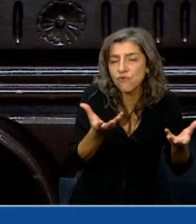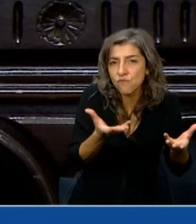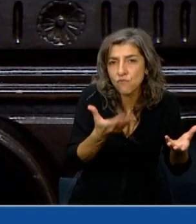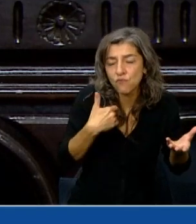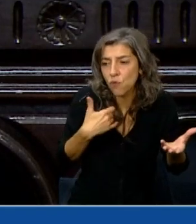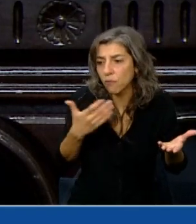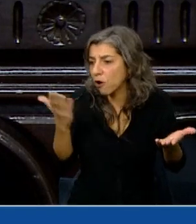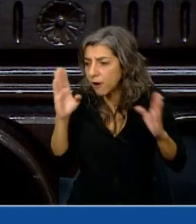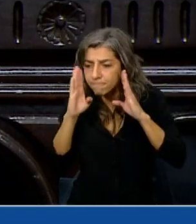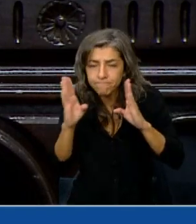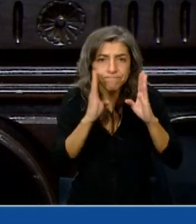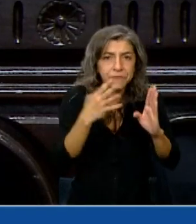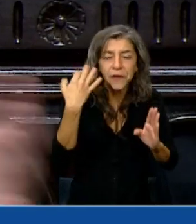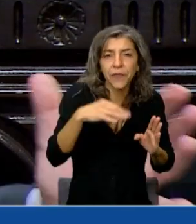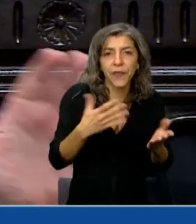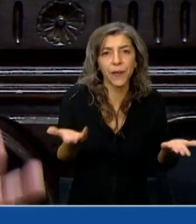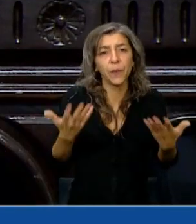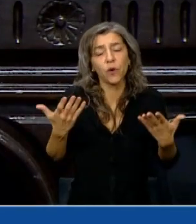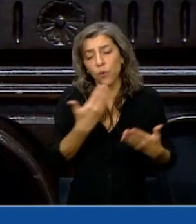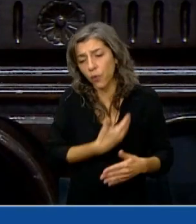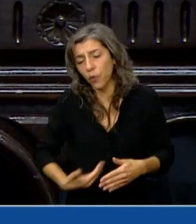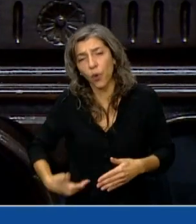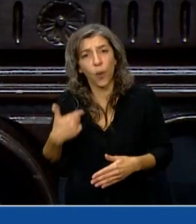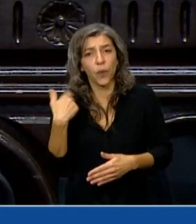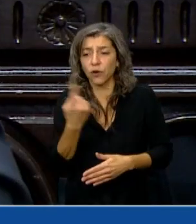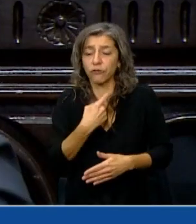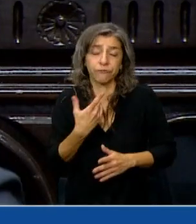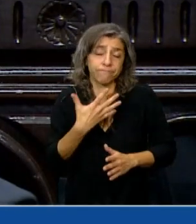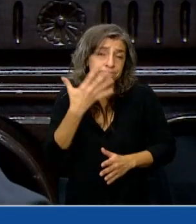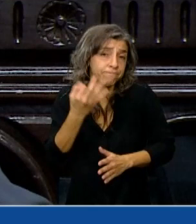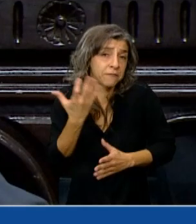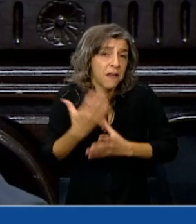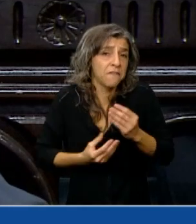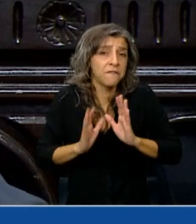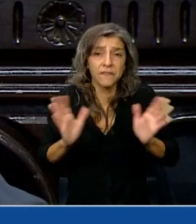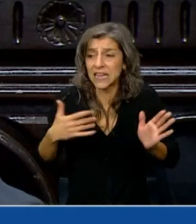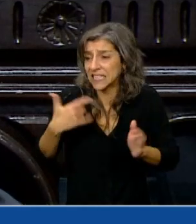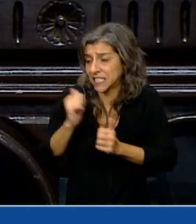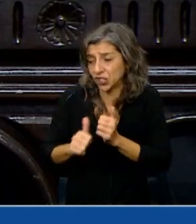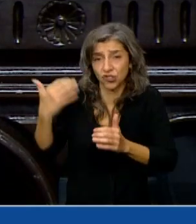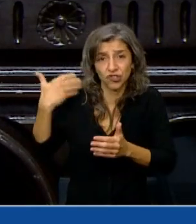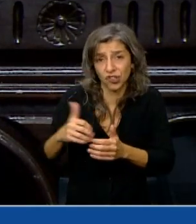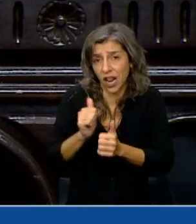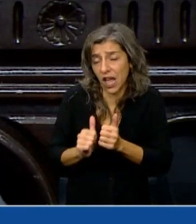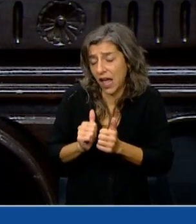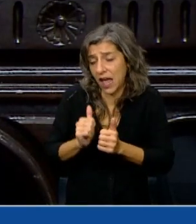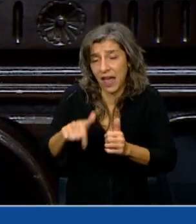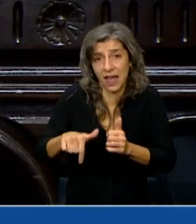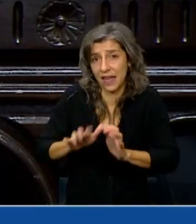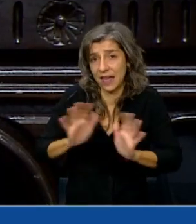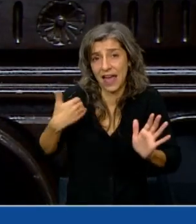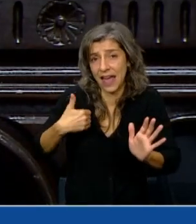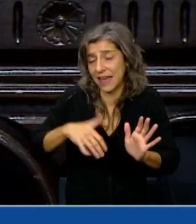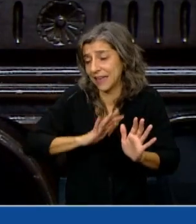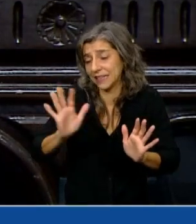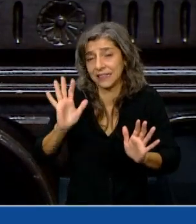de este desgobierno, no tiene parangón, por lo menos en la historia de la democracia argentina. Por supuesto que el derrumbe de las